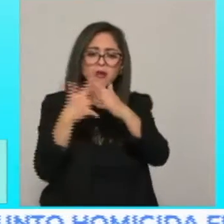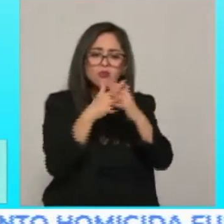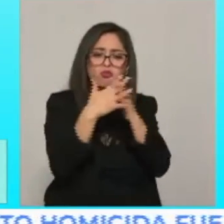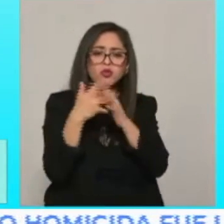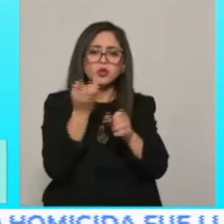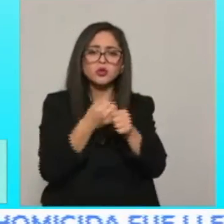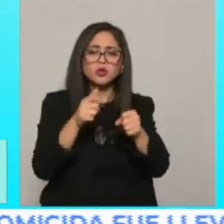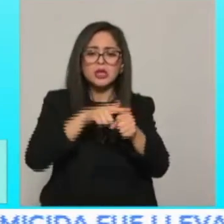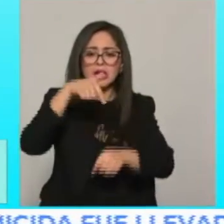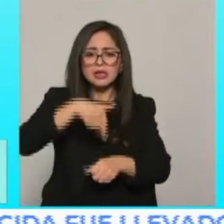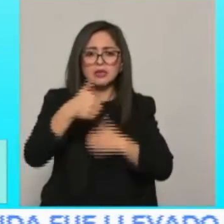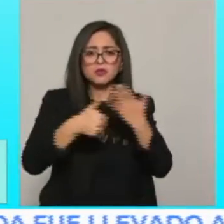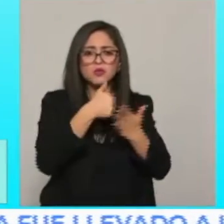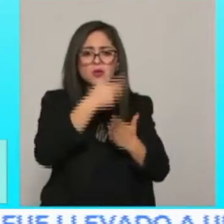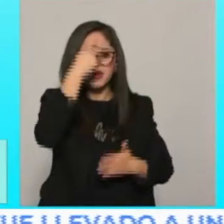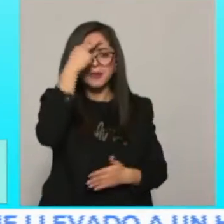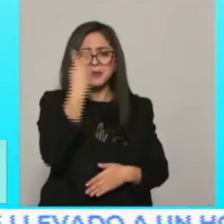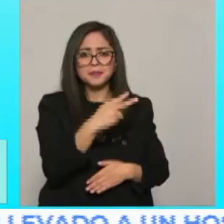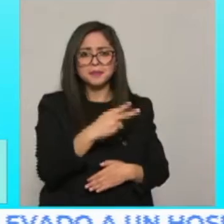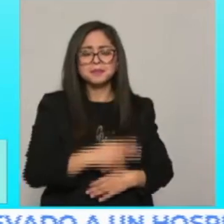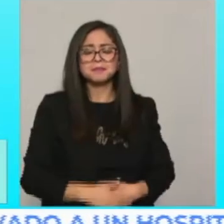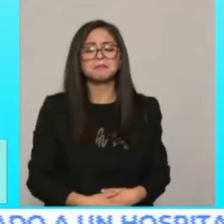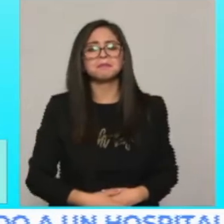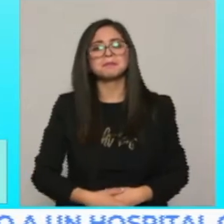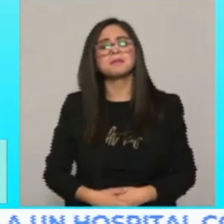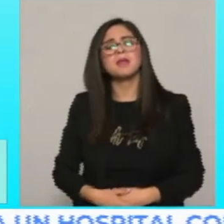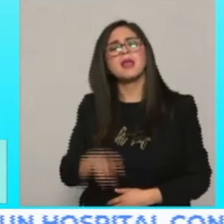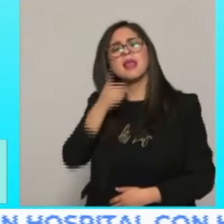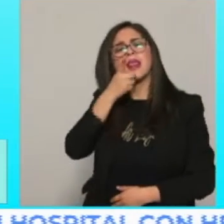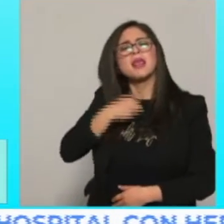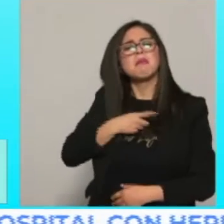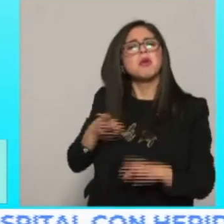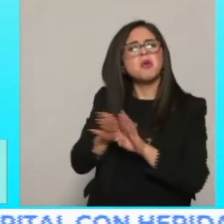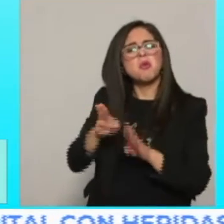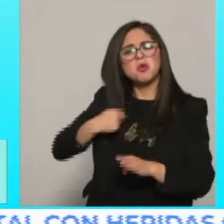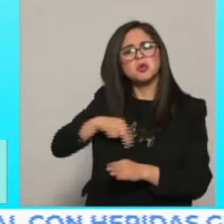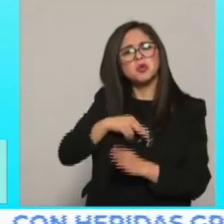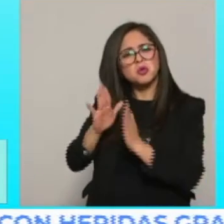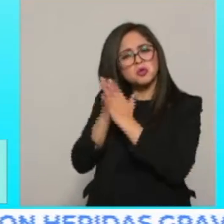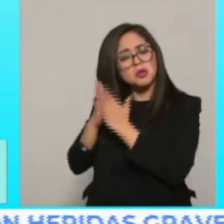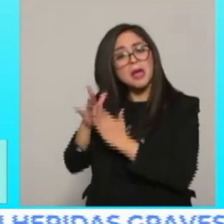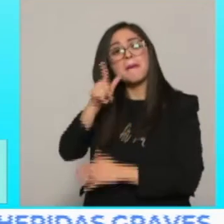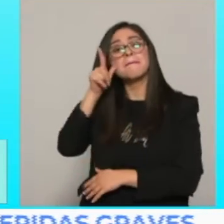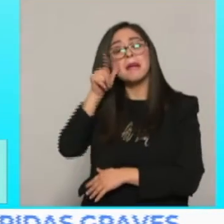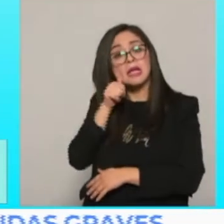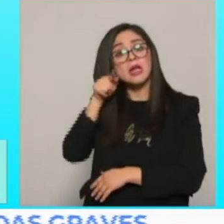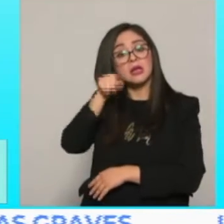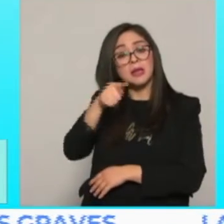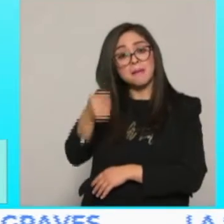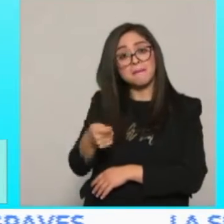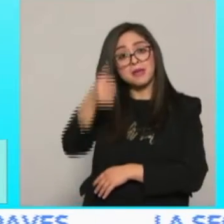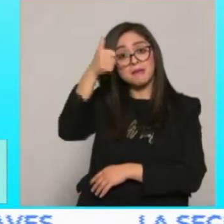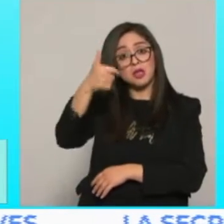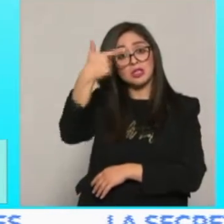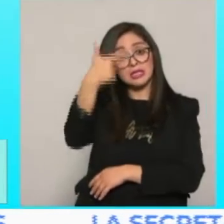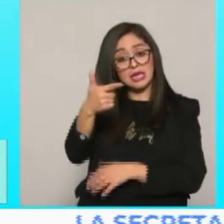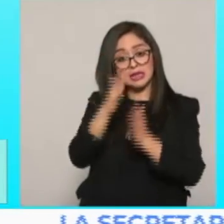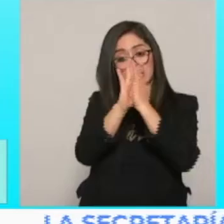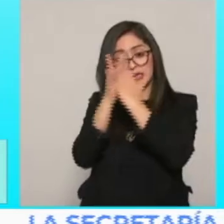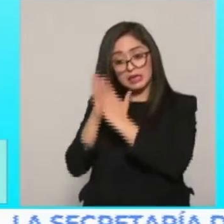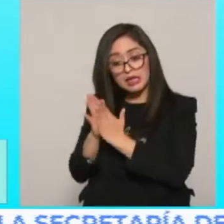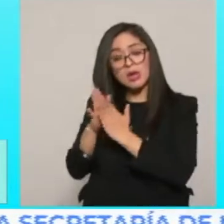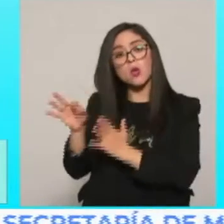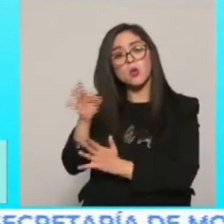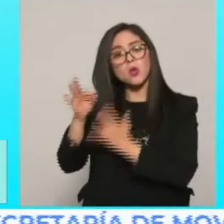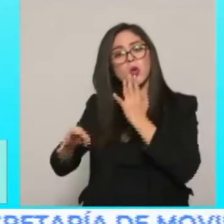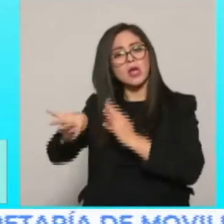de México. Pues platícanos, ¿cómo podemos acceder a ellos? Mañana van a presentar los primeros 7 de los 14 tomos